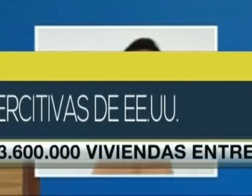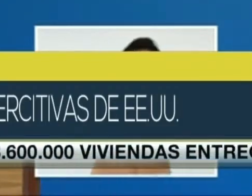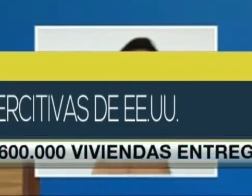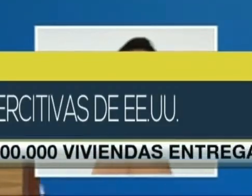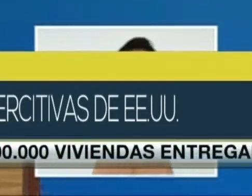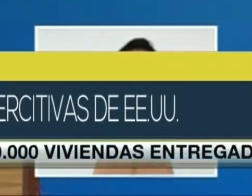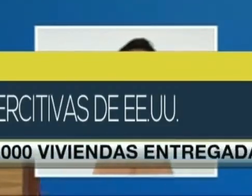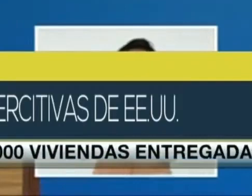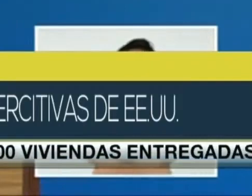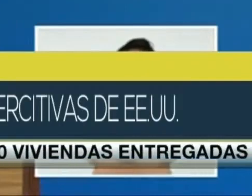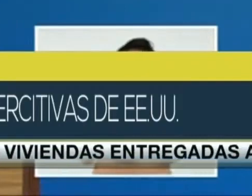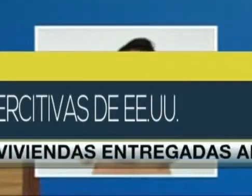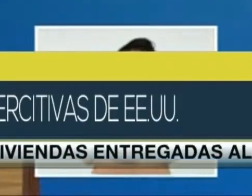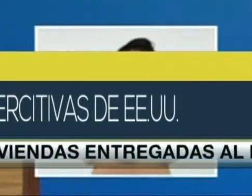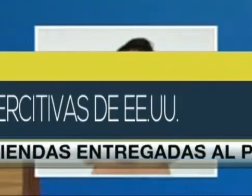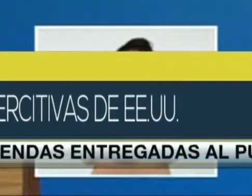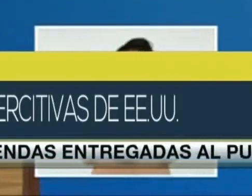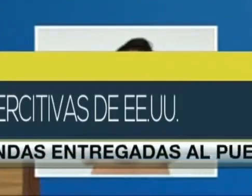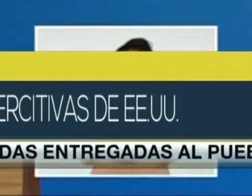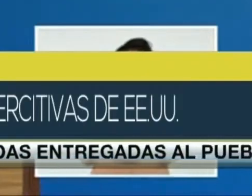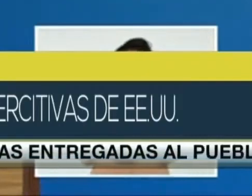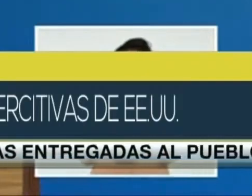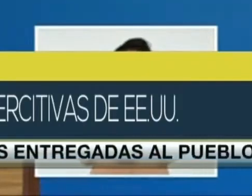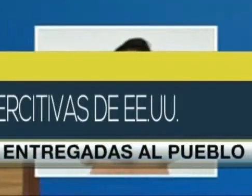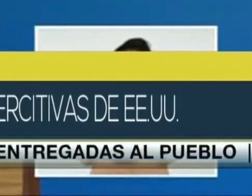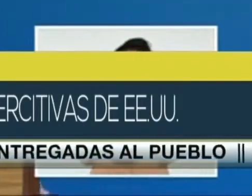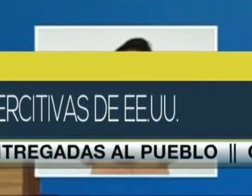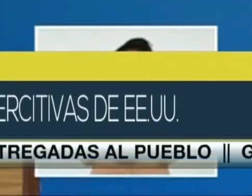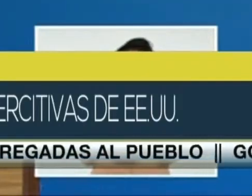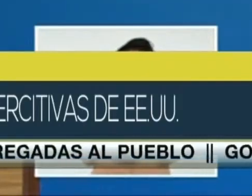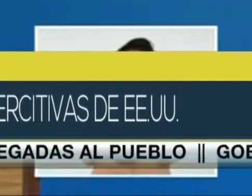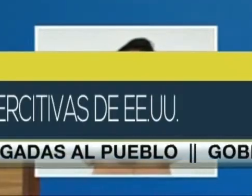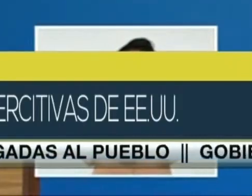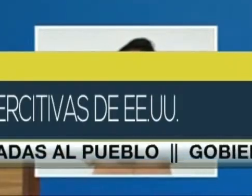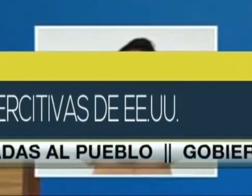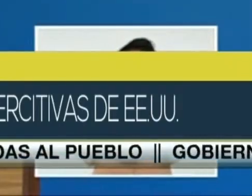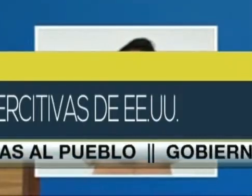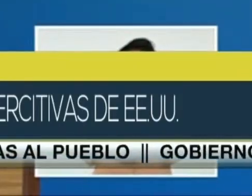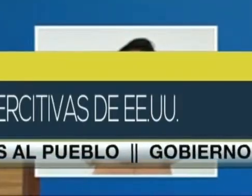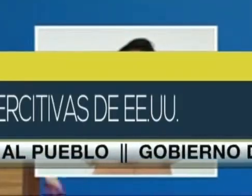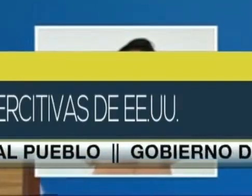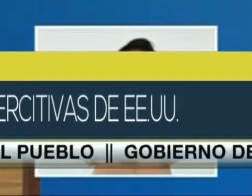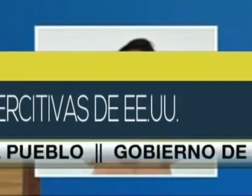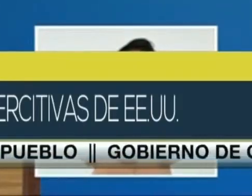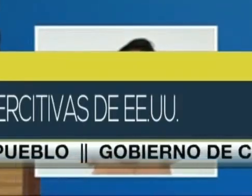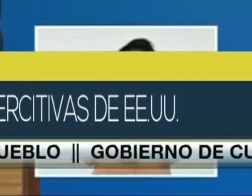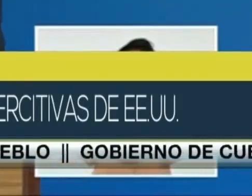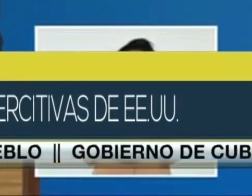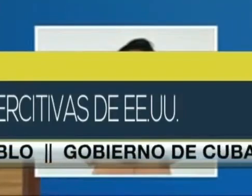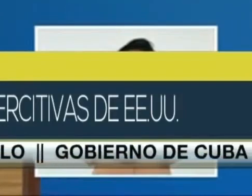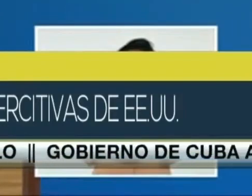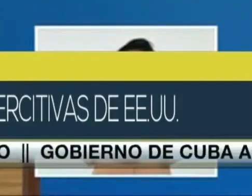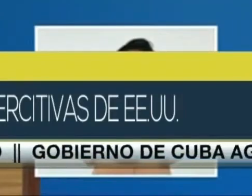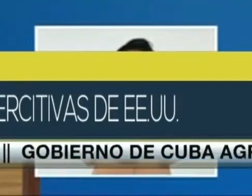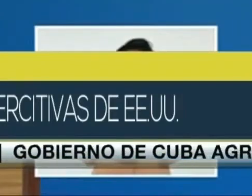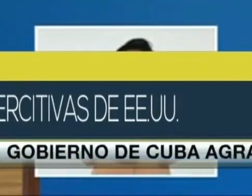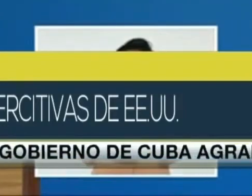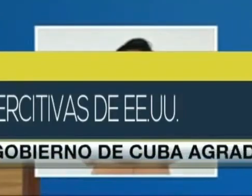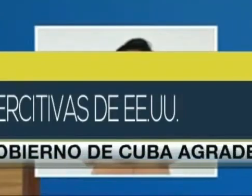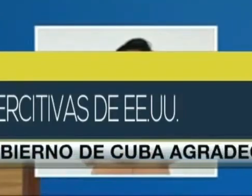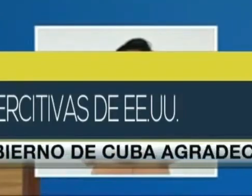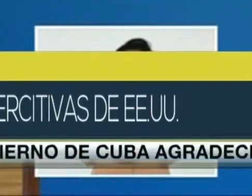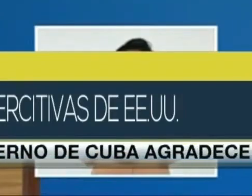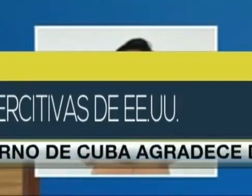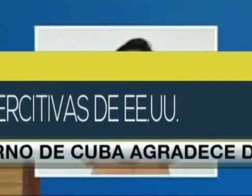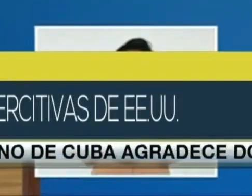Unidos. Y a un senador de la Florida que constantemente instiga diciendo que es